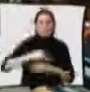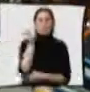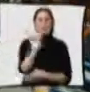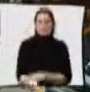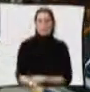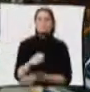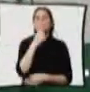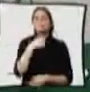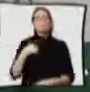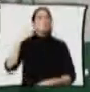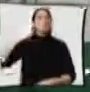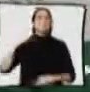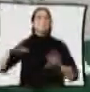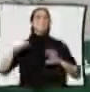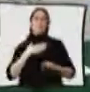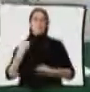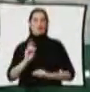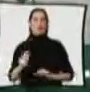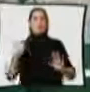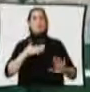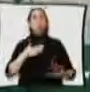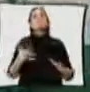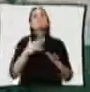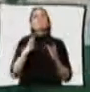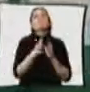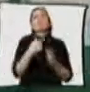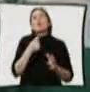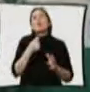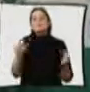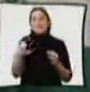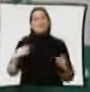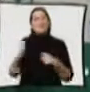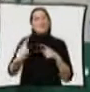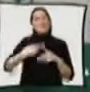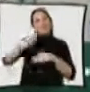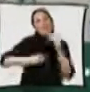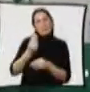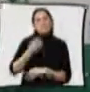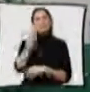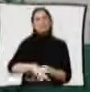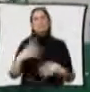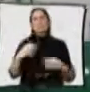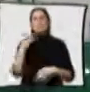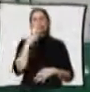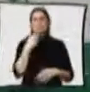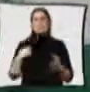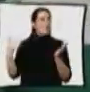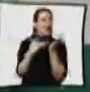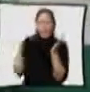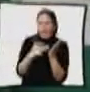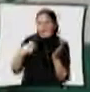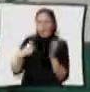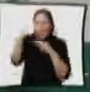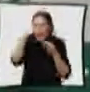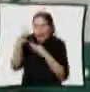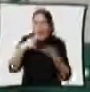en los periódicos. Yo por la fama no me muevo, yo me muevo por eso, porque me gusta hacer cosas, me gusta tener una agenda